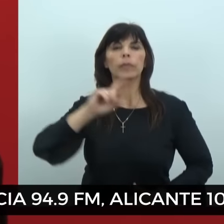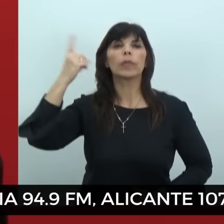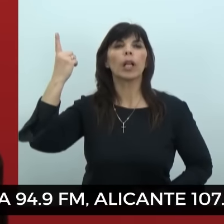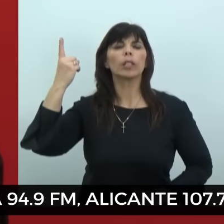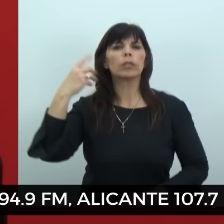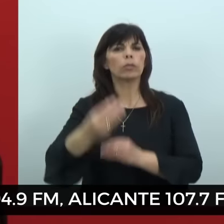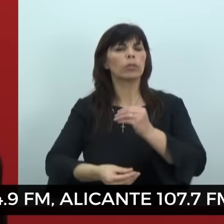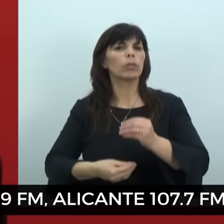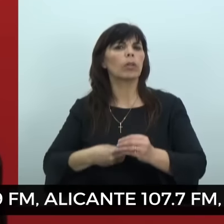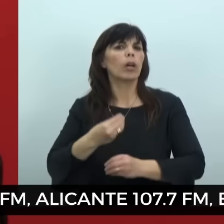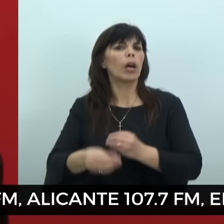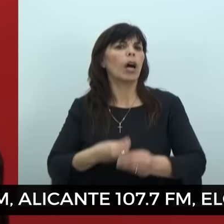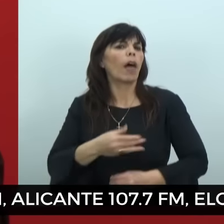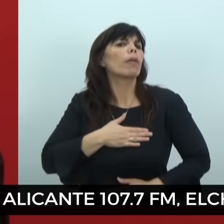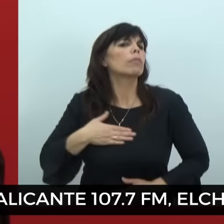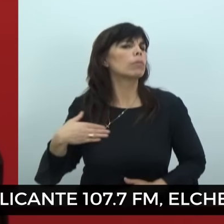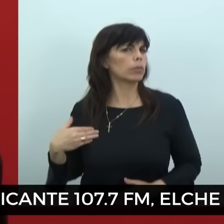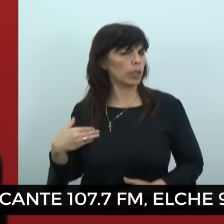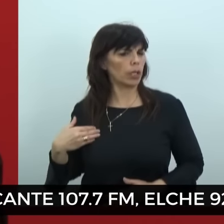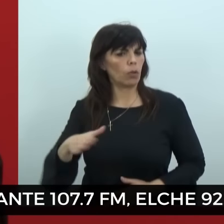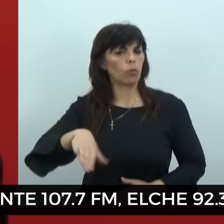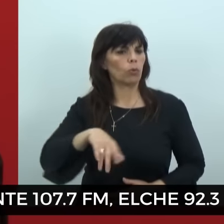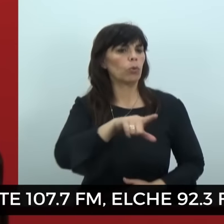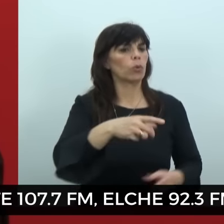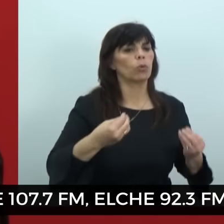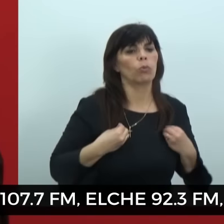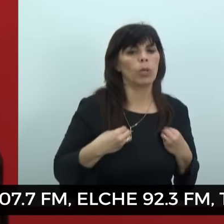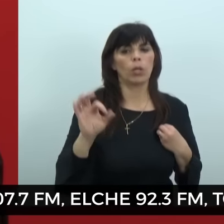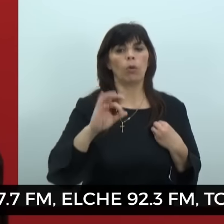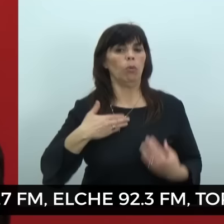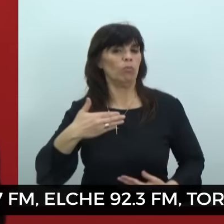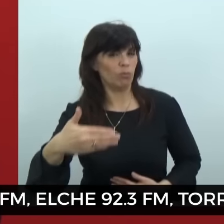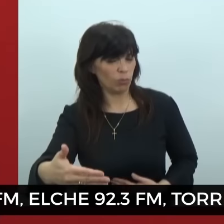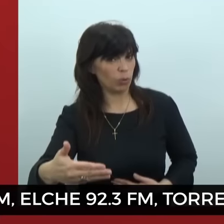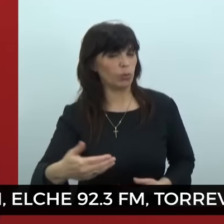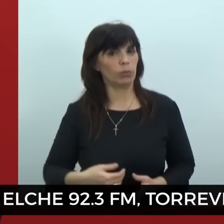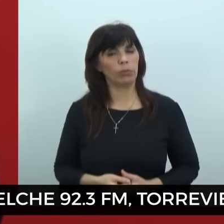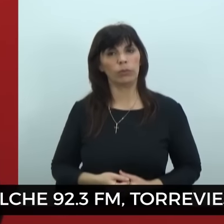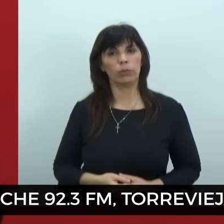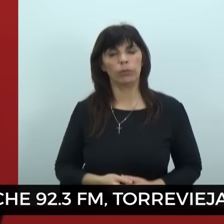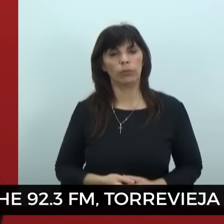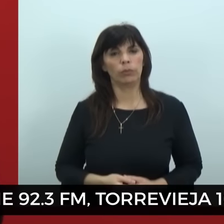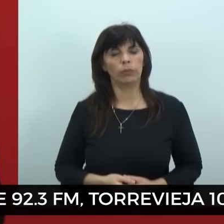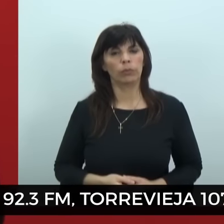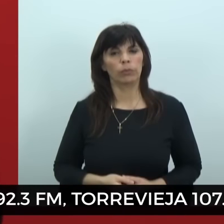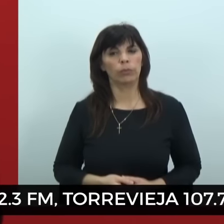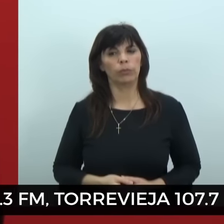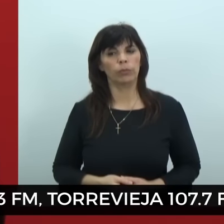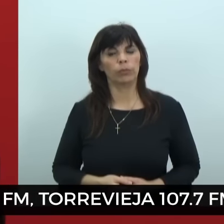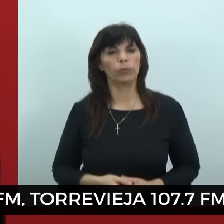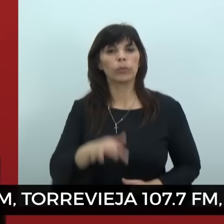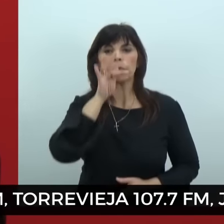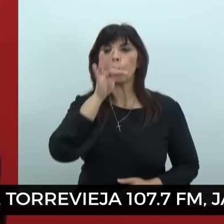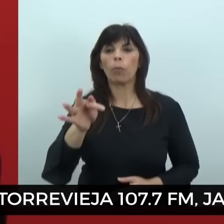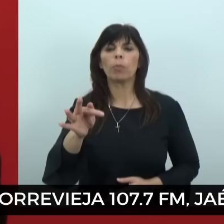algo en tu vida, algo en el futuro. Una promesa es un